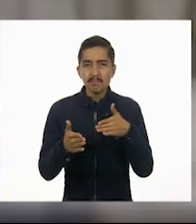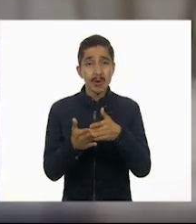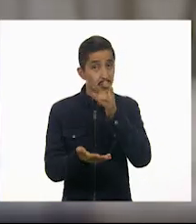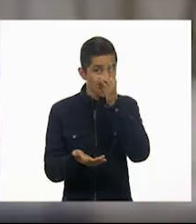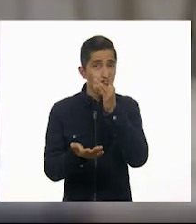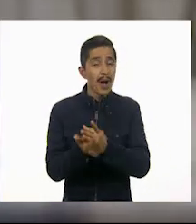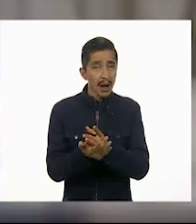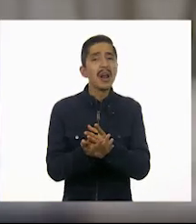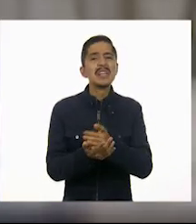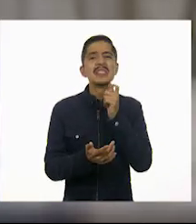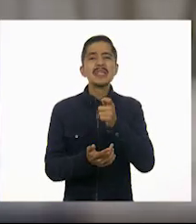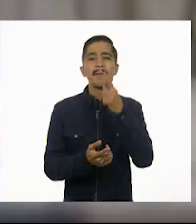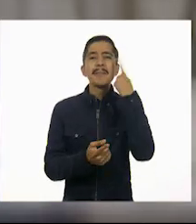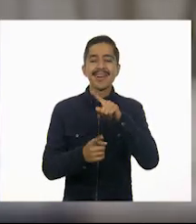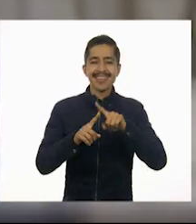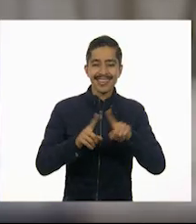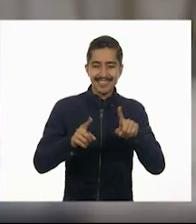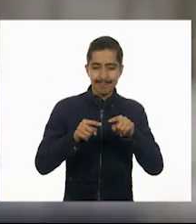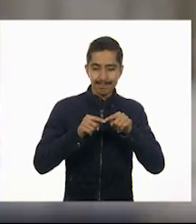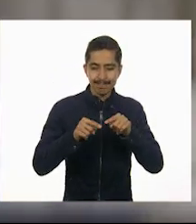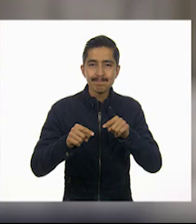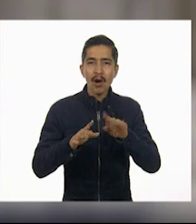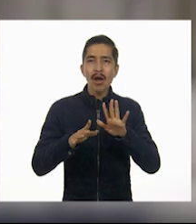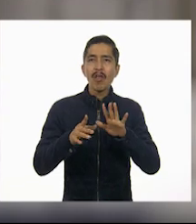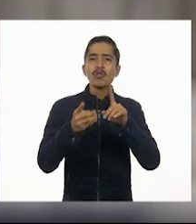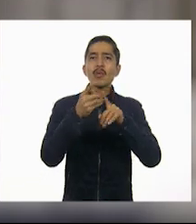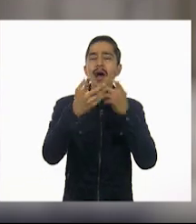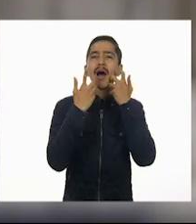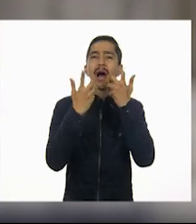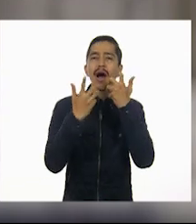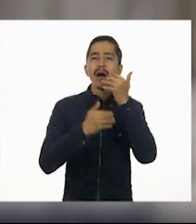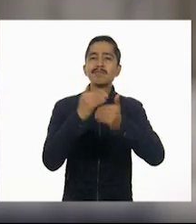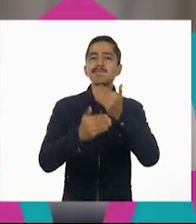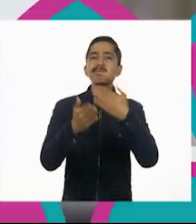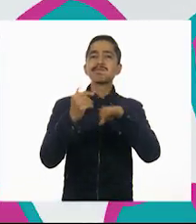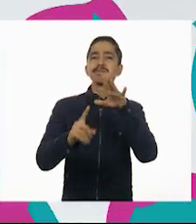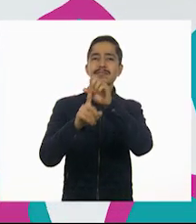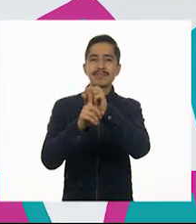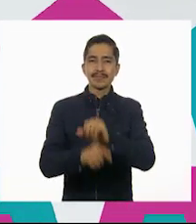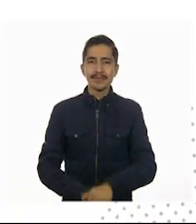límites solamente se crearon para marcar la distancia hasta donde tú quieres llegar.